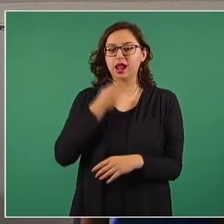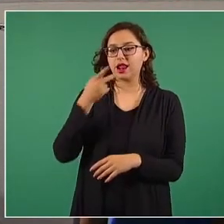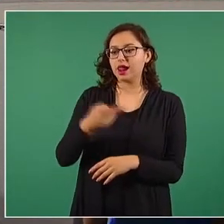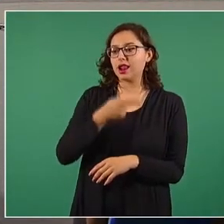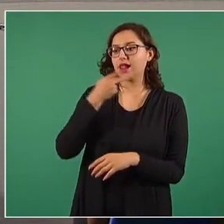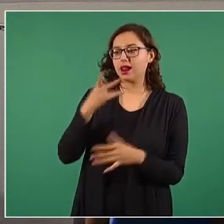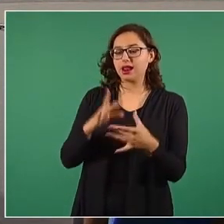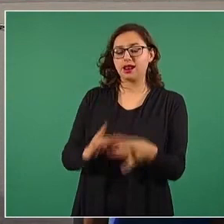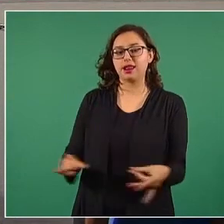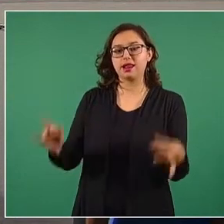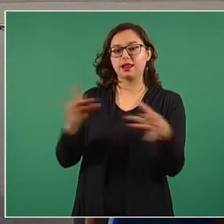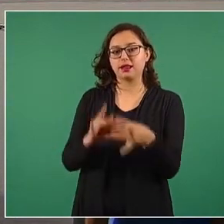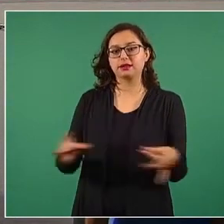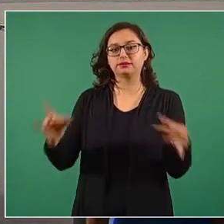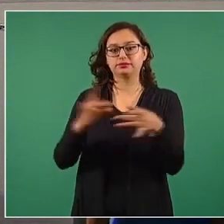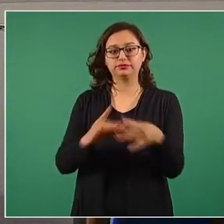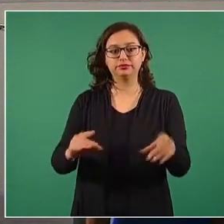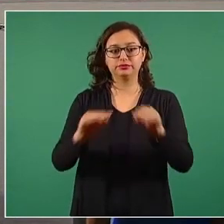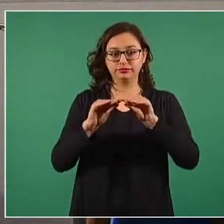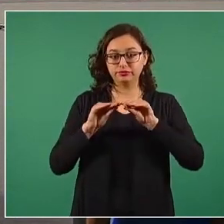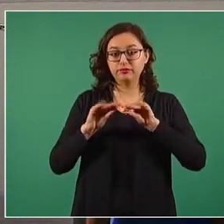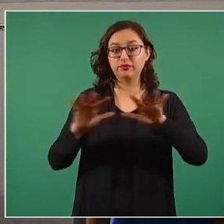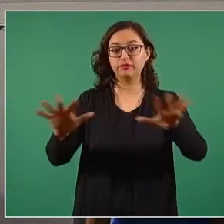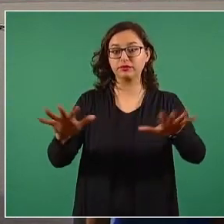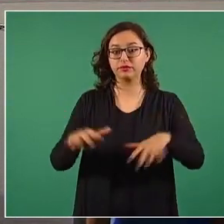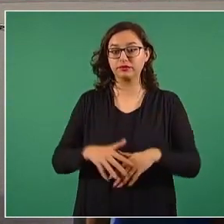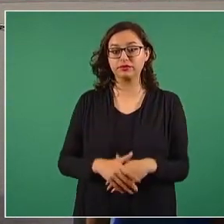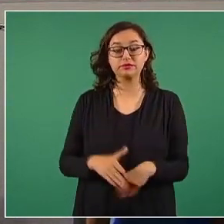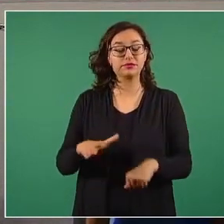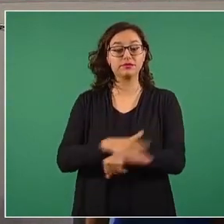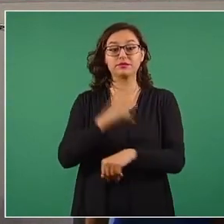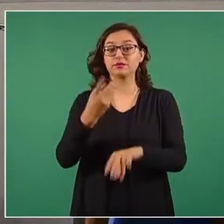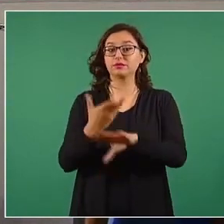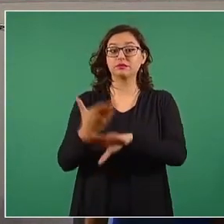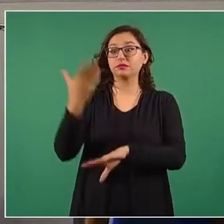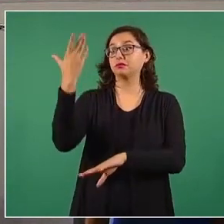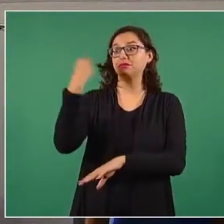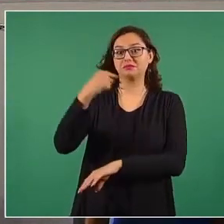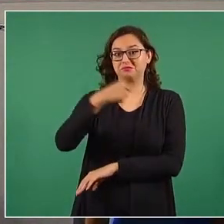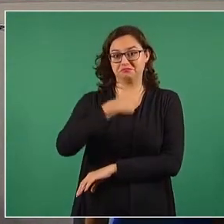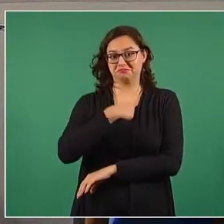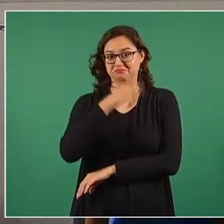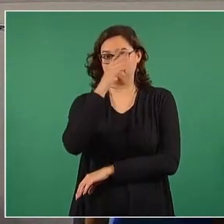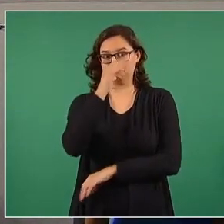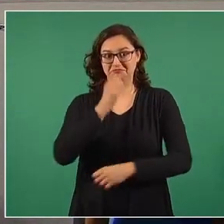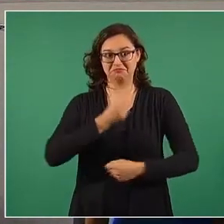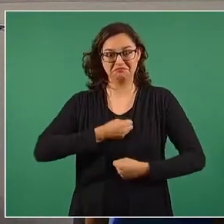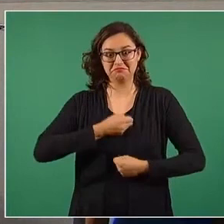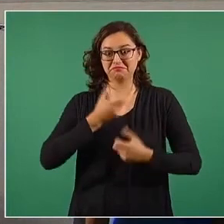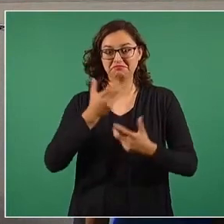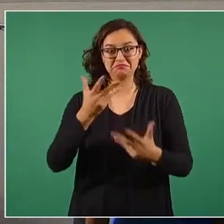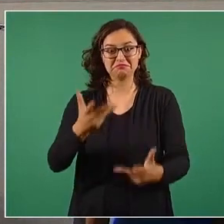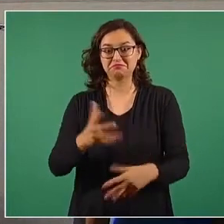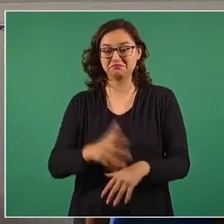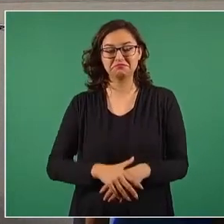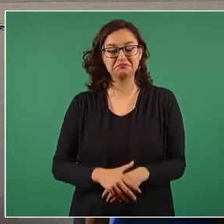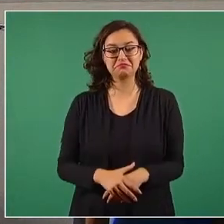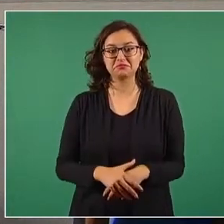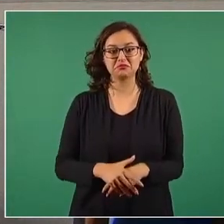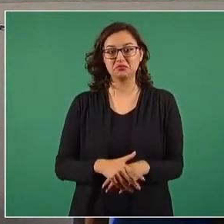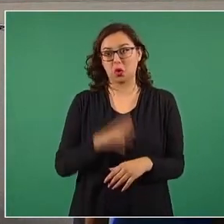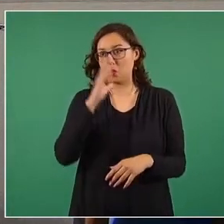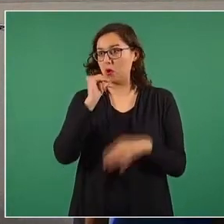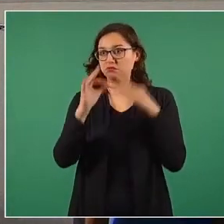gente, para comunicarnos con la gente, porque era un cerco completo, que no se escuchara nuestra voz.